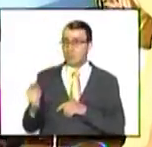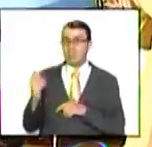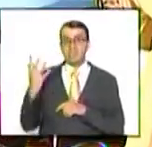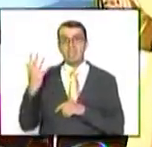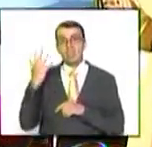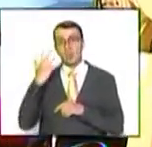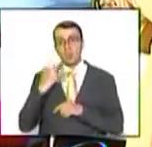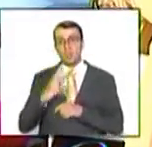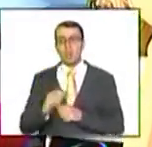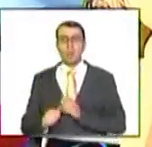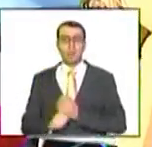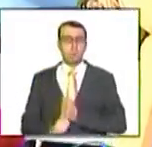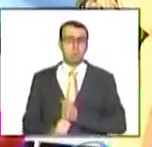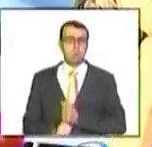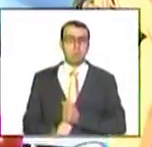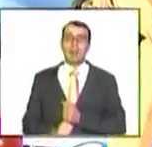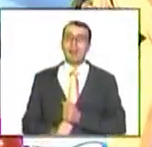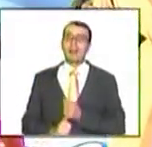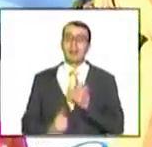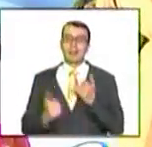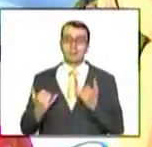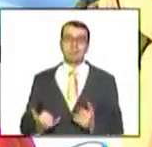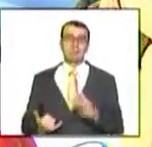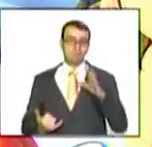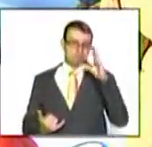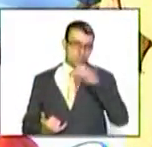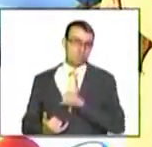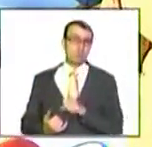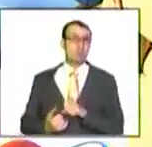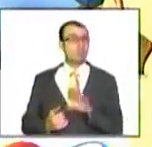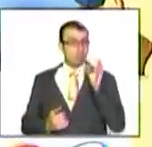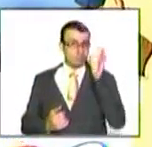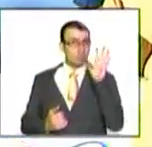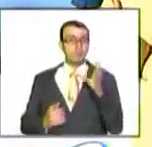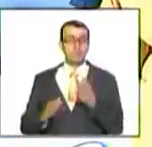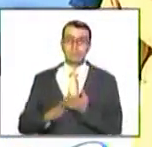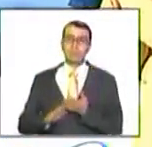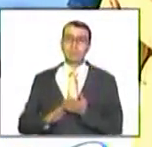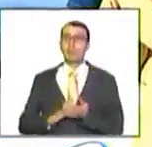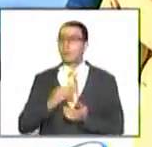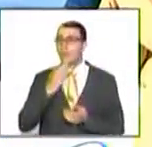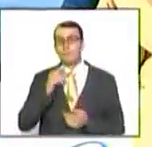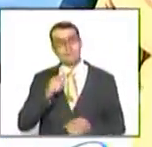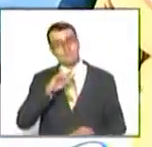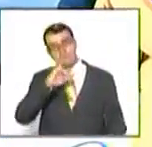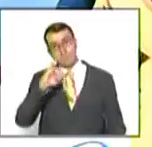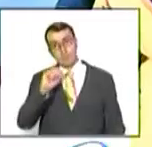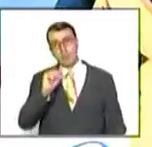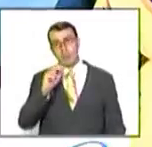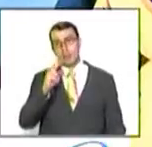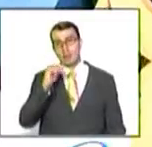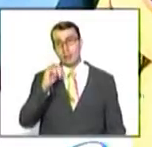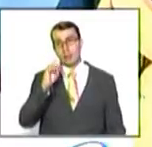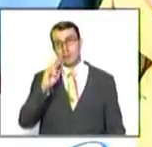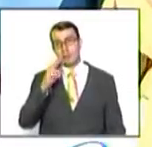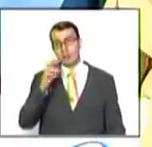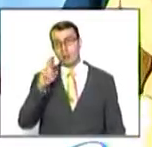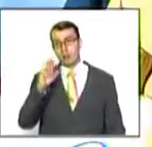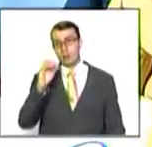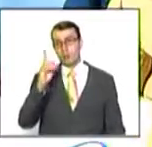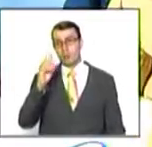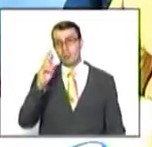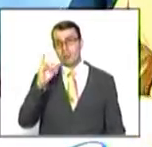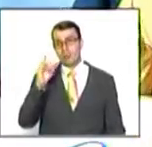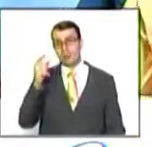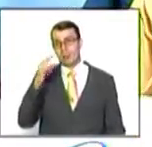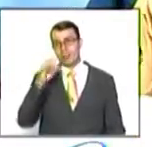es un manejo integral y eso es una de las cosas, por eso ahí dice Javier Rodríguez Valencia de Medicina Biológica, porque es que